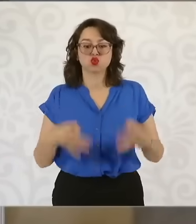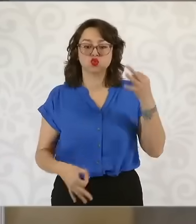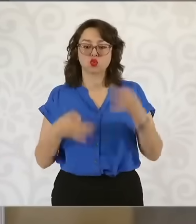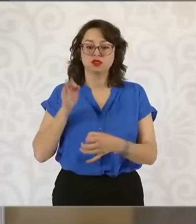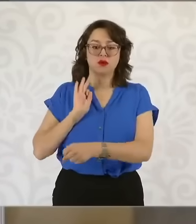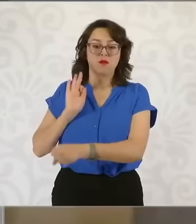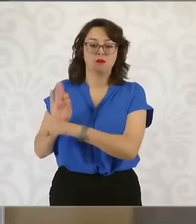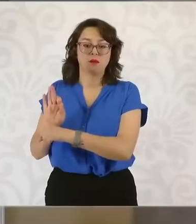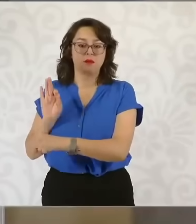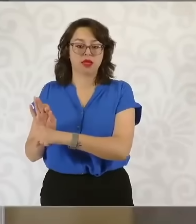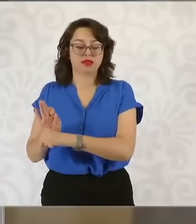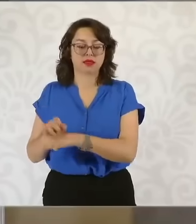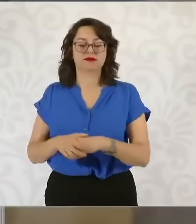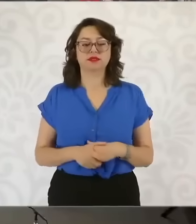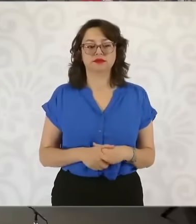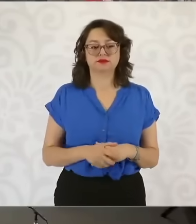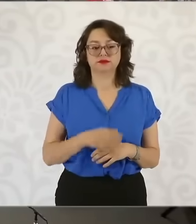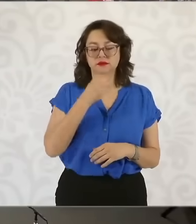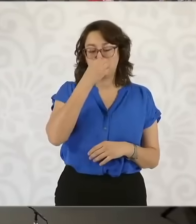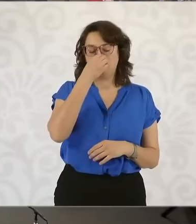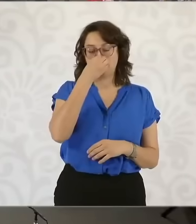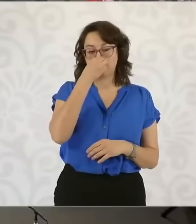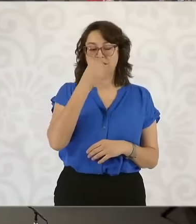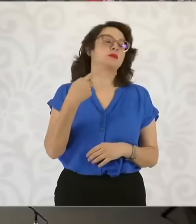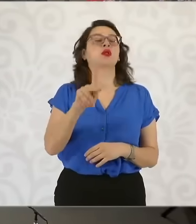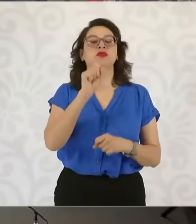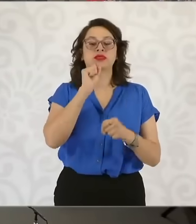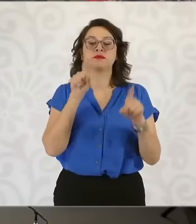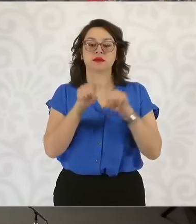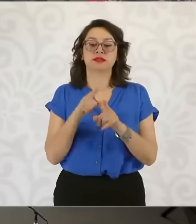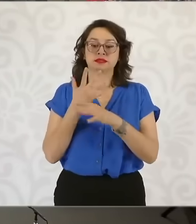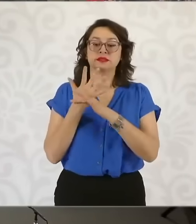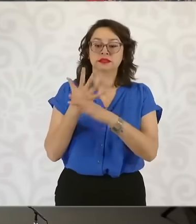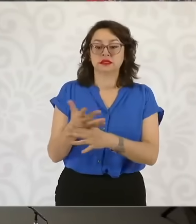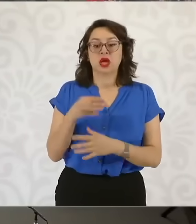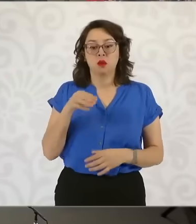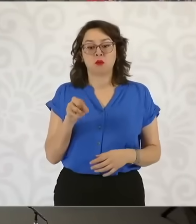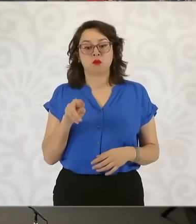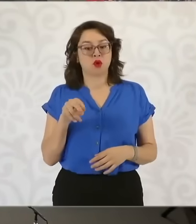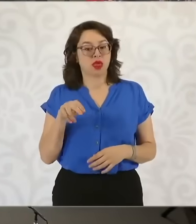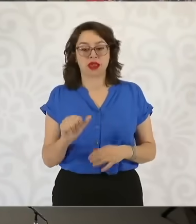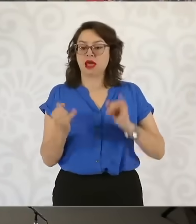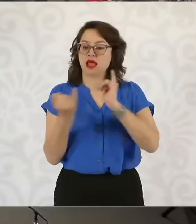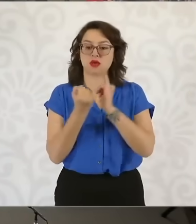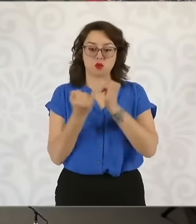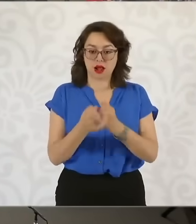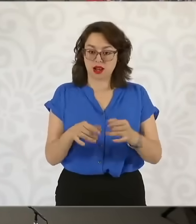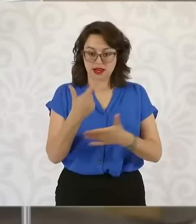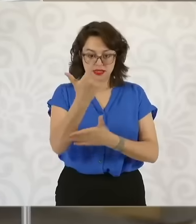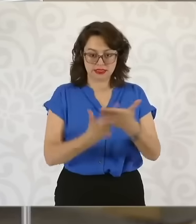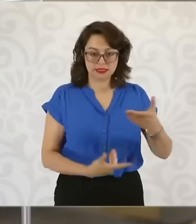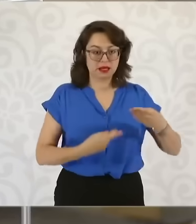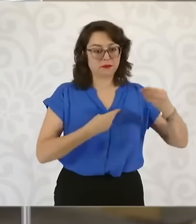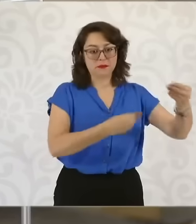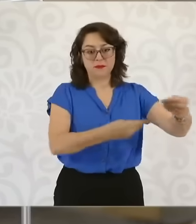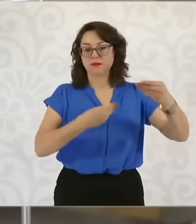favorecerlo en caso de llegar, pero bueno, también menciona que Morena estaría operando de esta misma forma en la Ciudad de México.